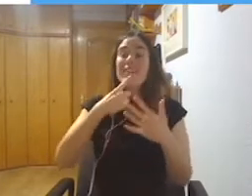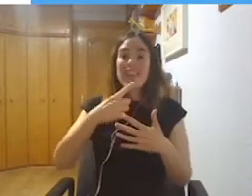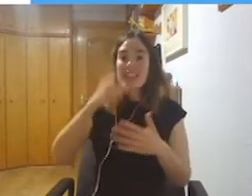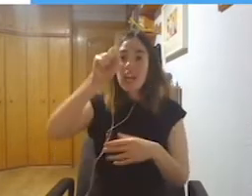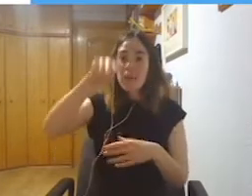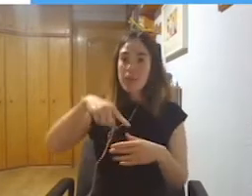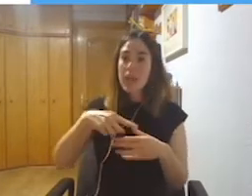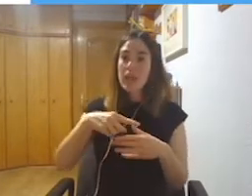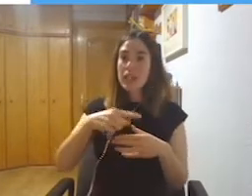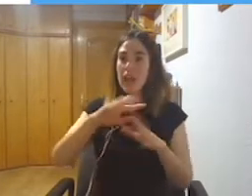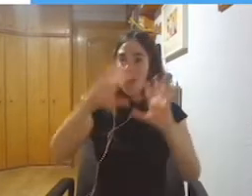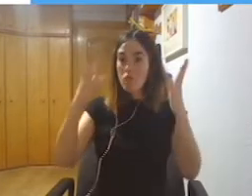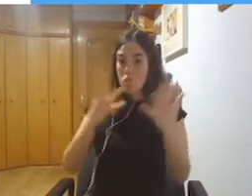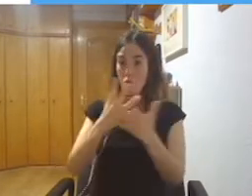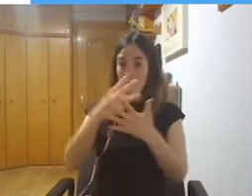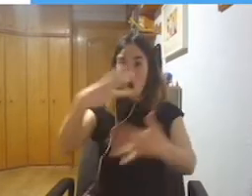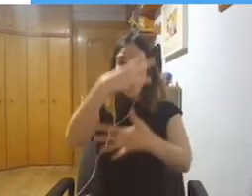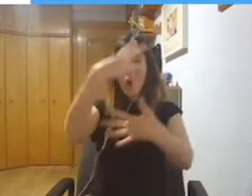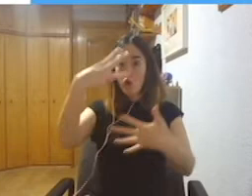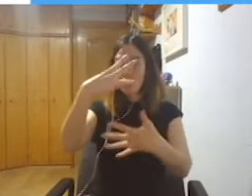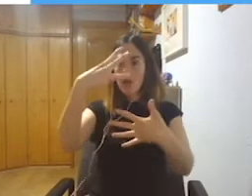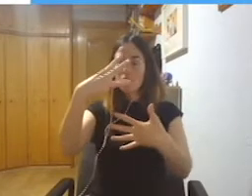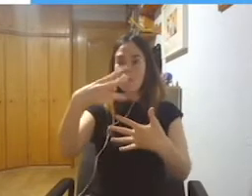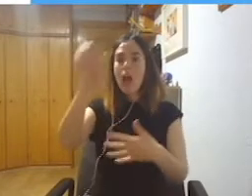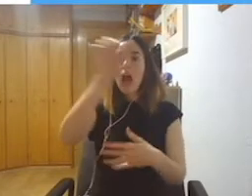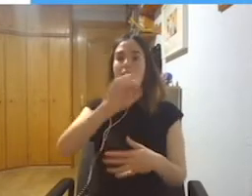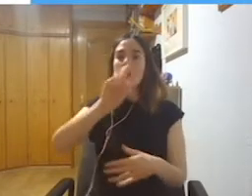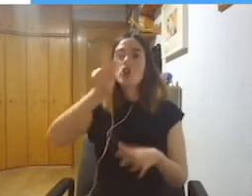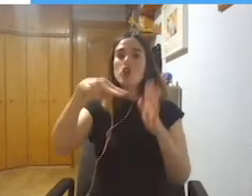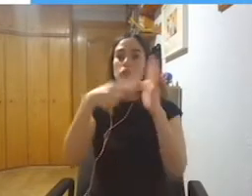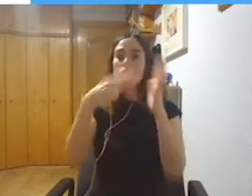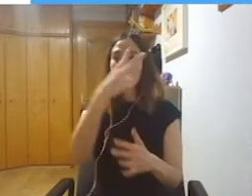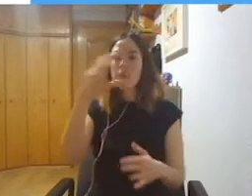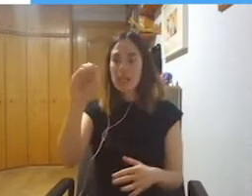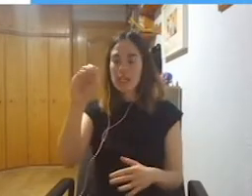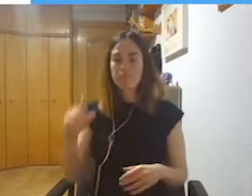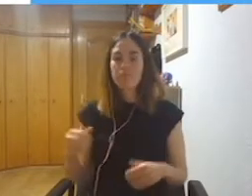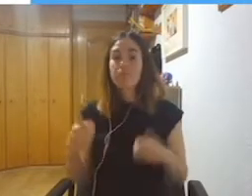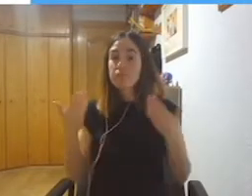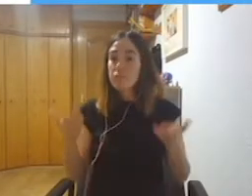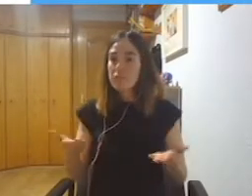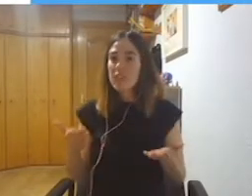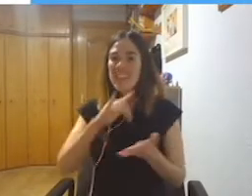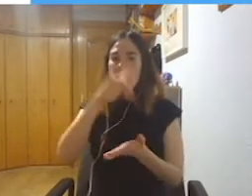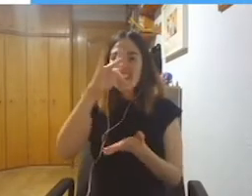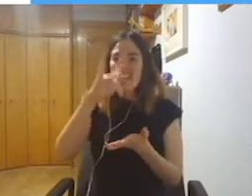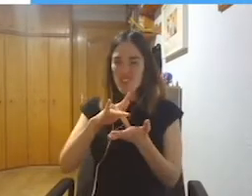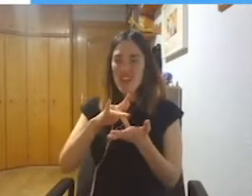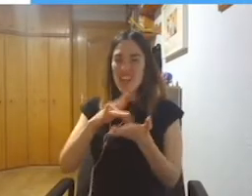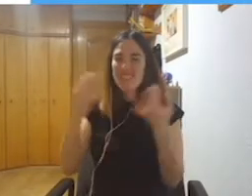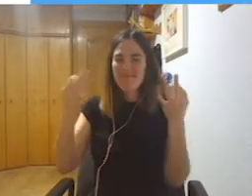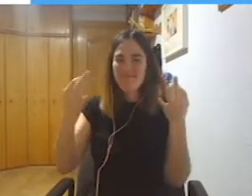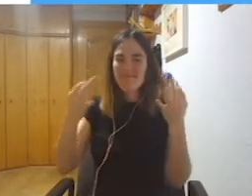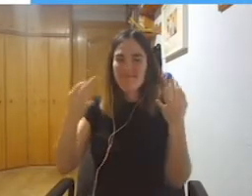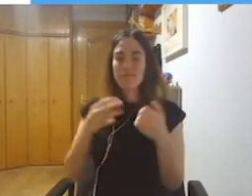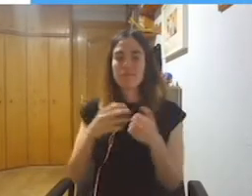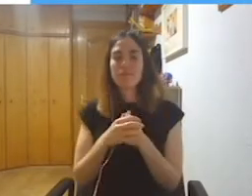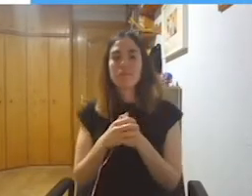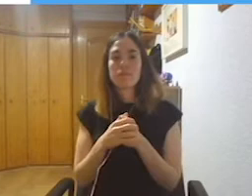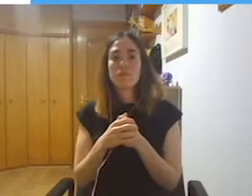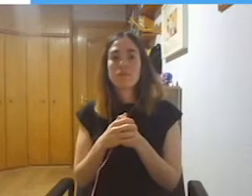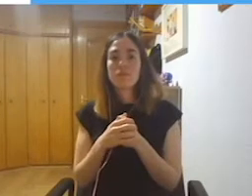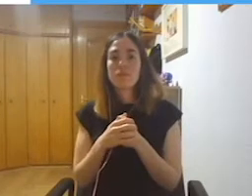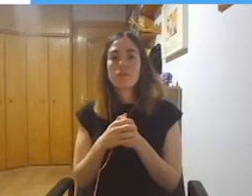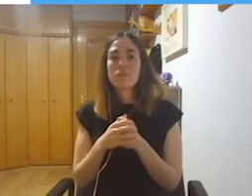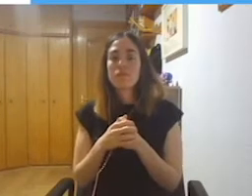mundo en el año 2020. Entonces, ¿qué pasa también con esto? Que,